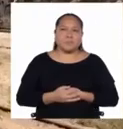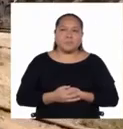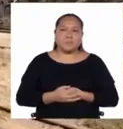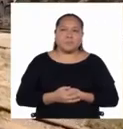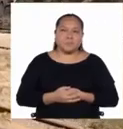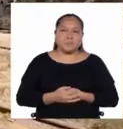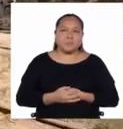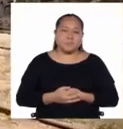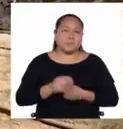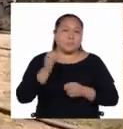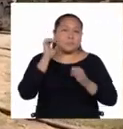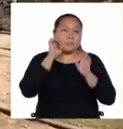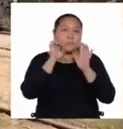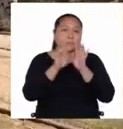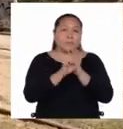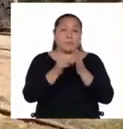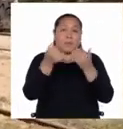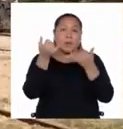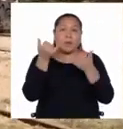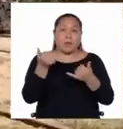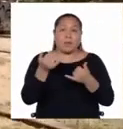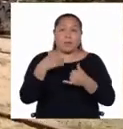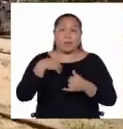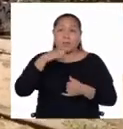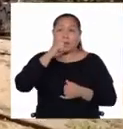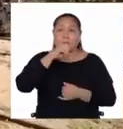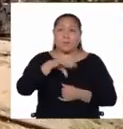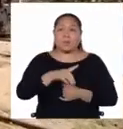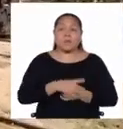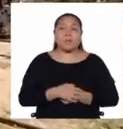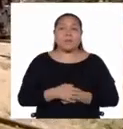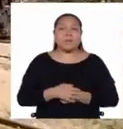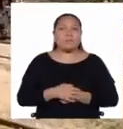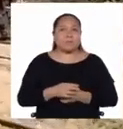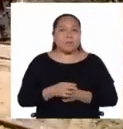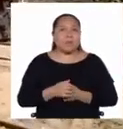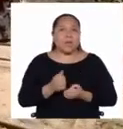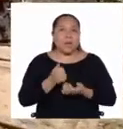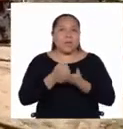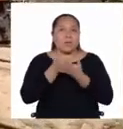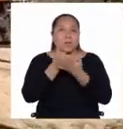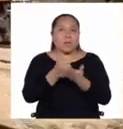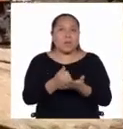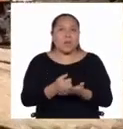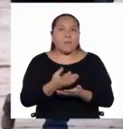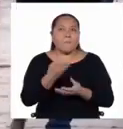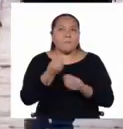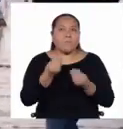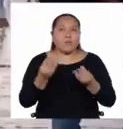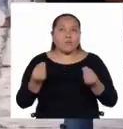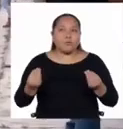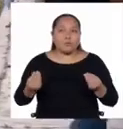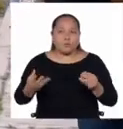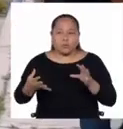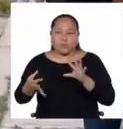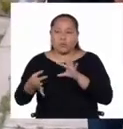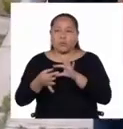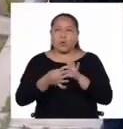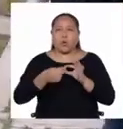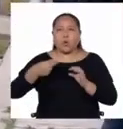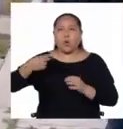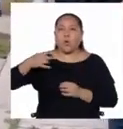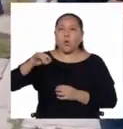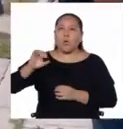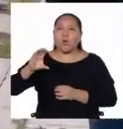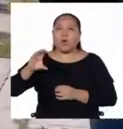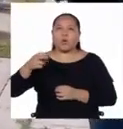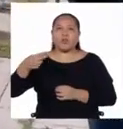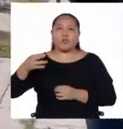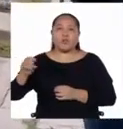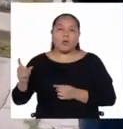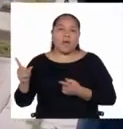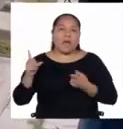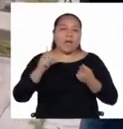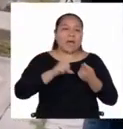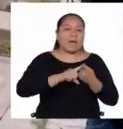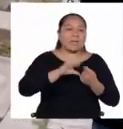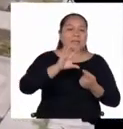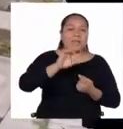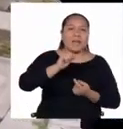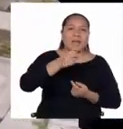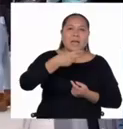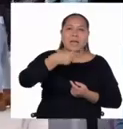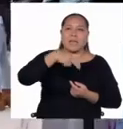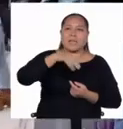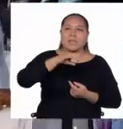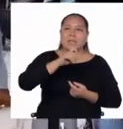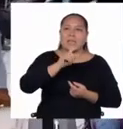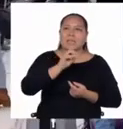Por ejemplo, ahora se habla de lo útil que sería un tren de cercanías de Huacho a Cañete, porque hay